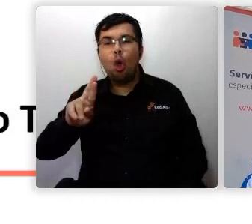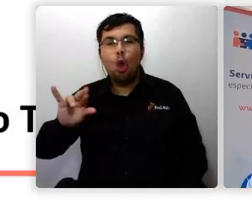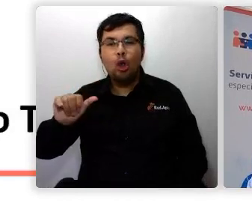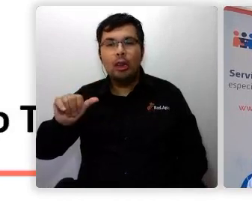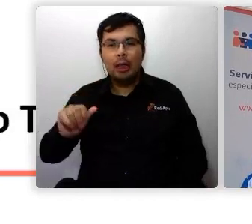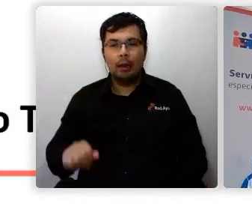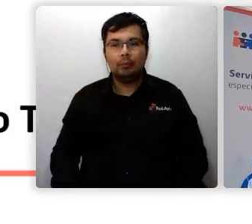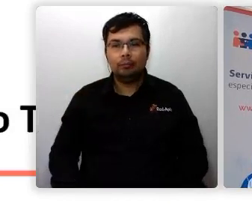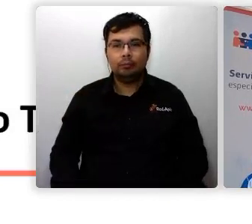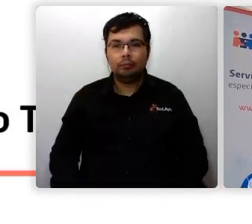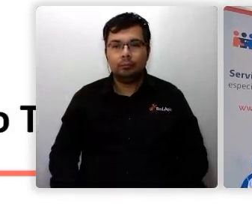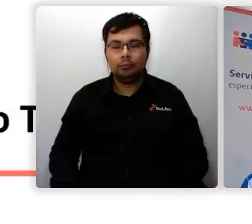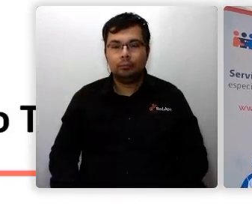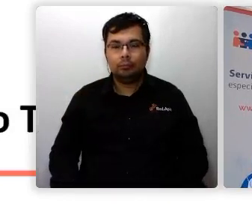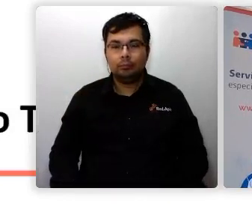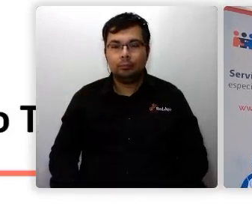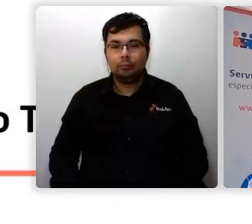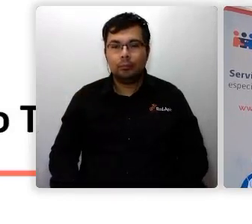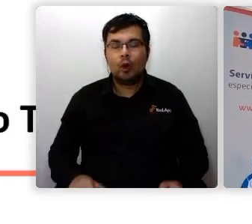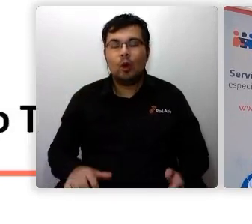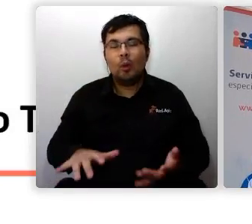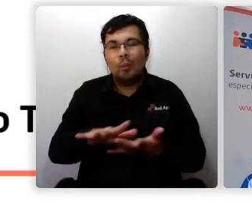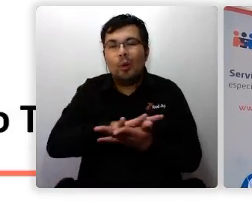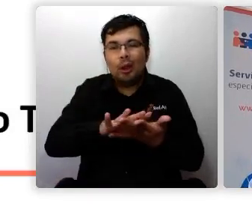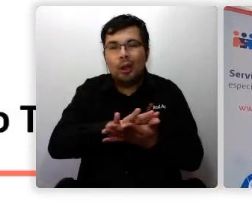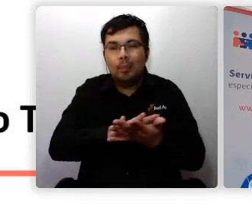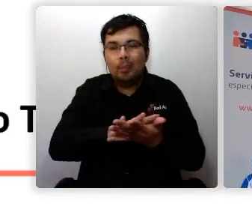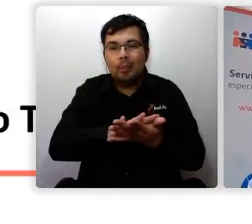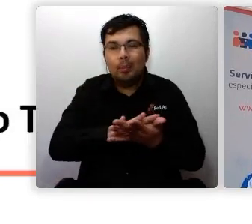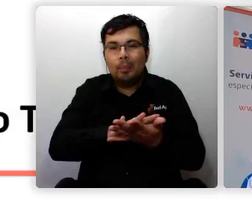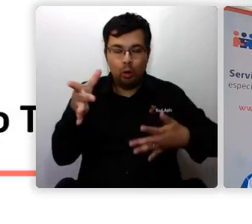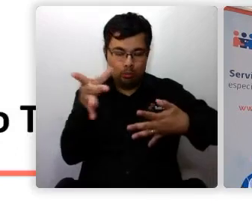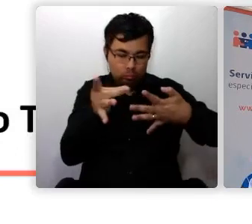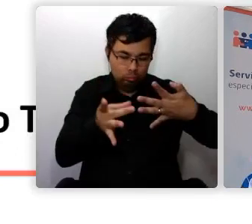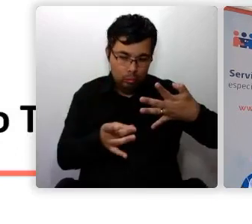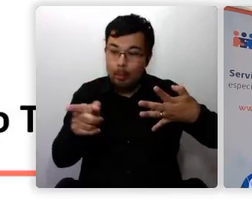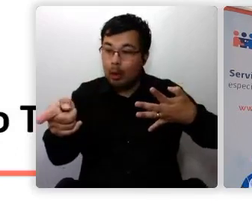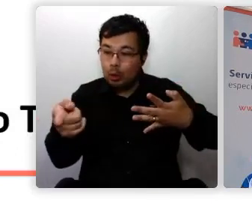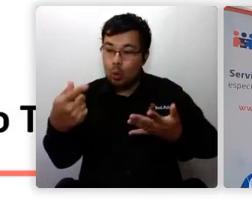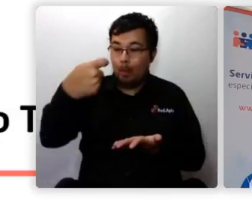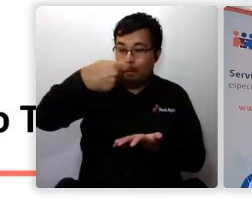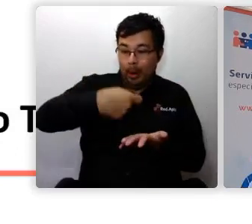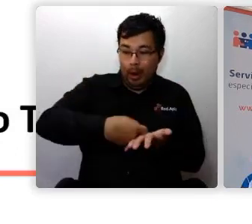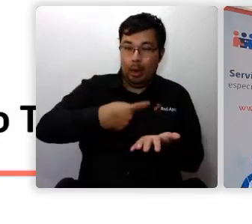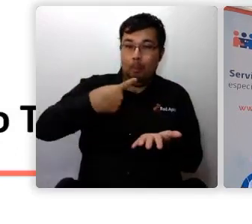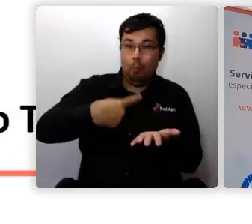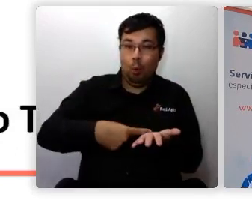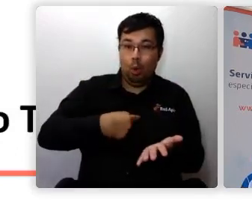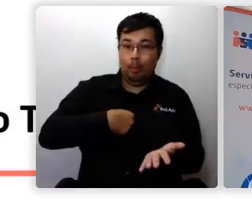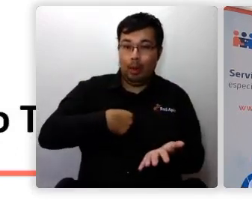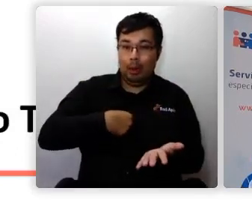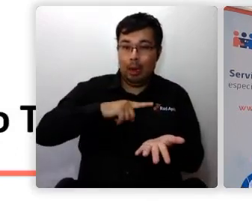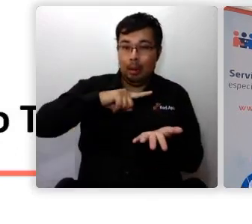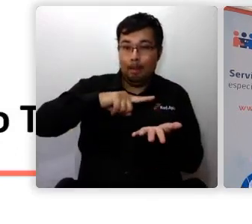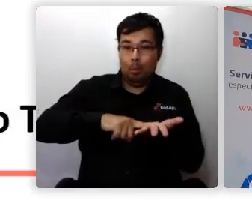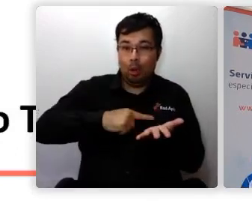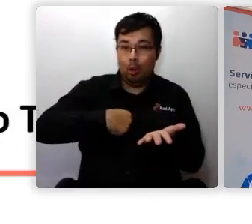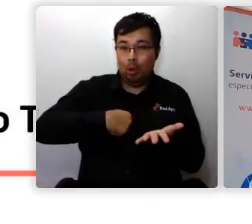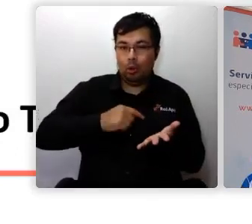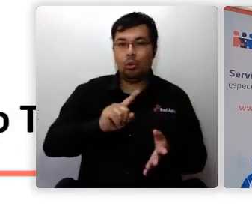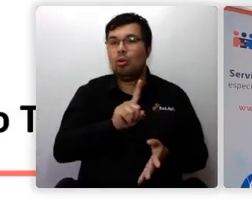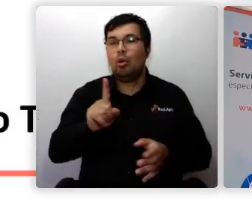podemos meternos en ese tipo de temas, nosotros no podemos decirle qué le conviene hacer para pagar menos impuestos. Nuestra misión es orientarlo